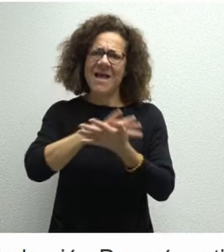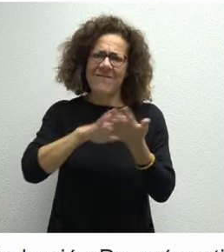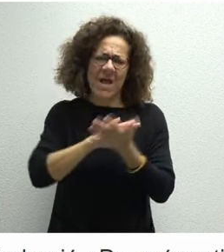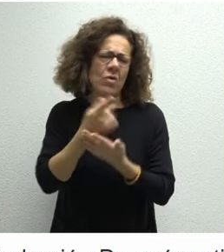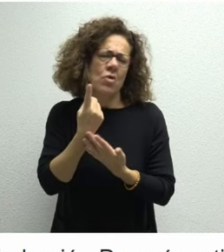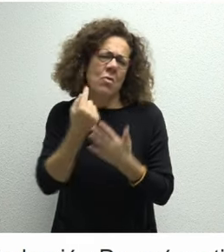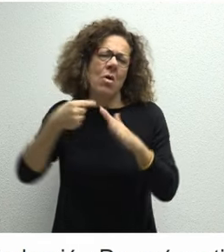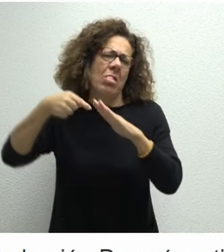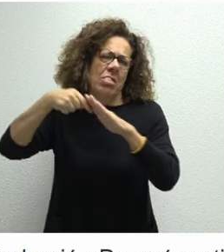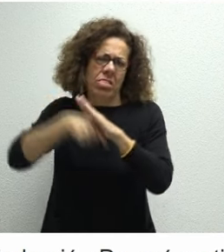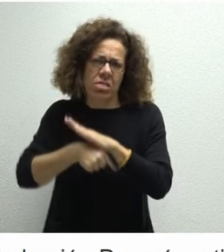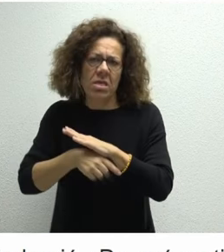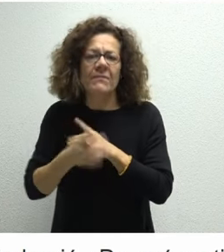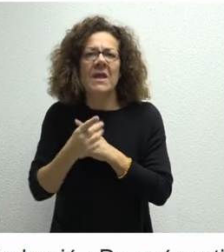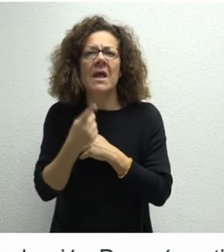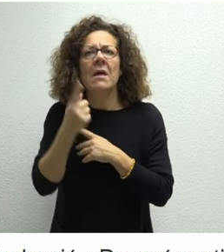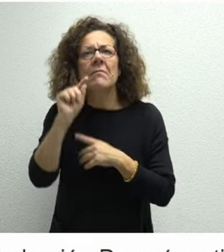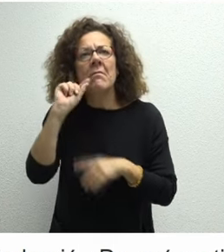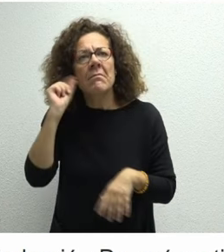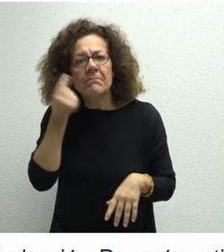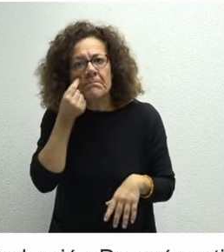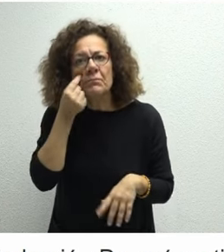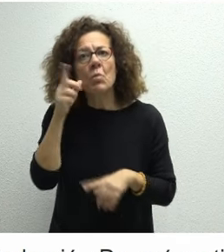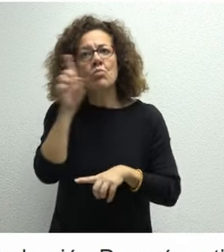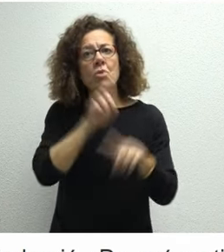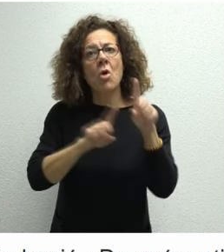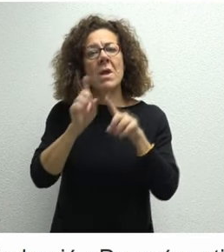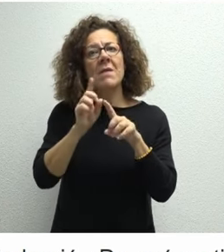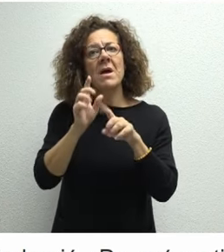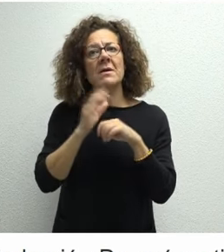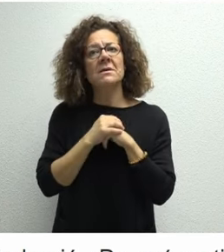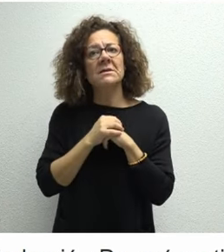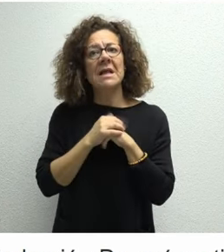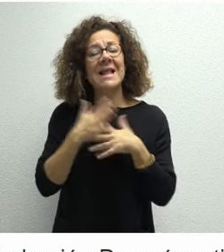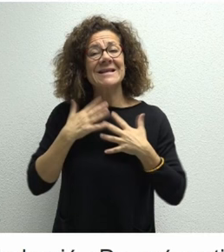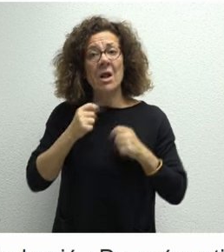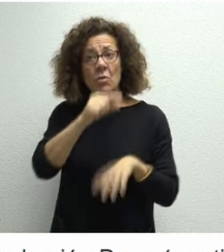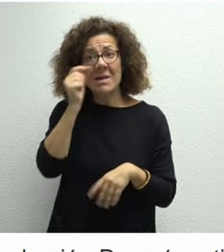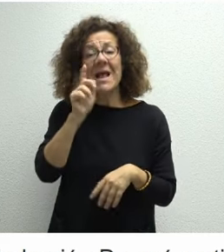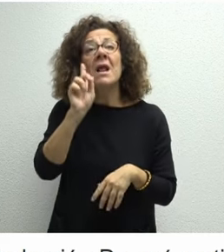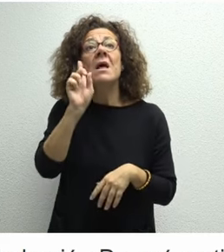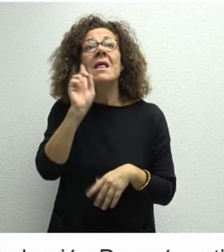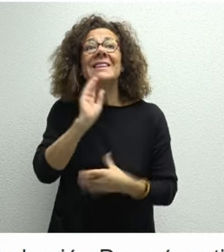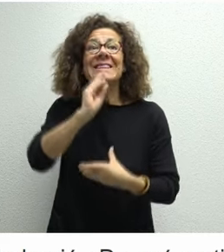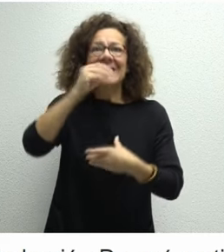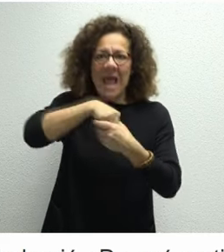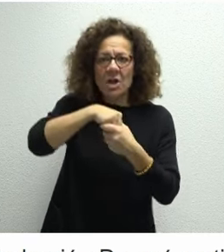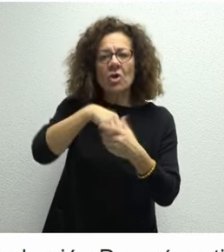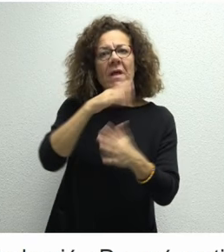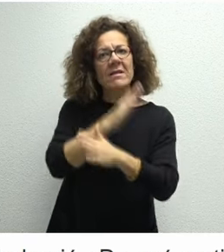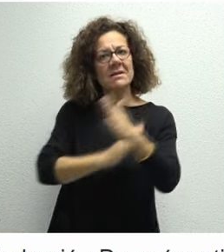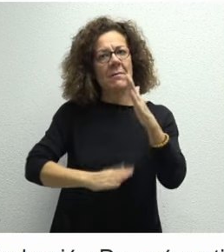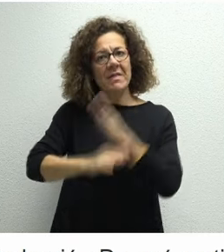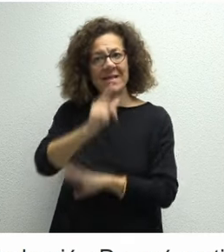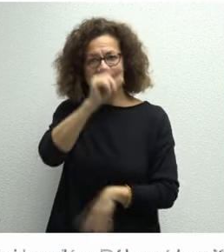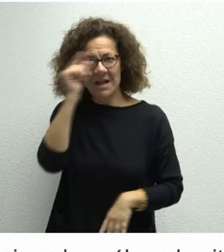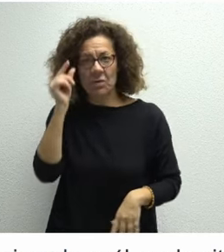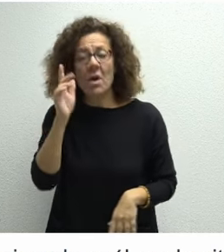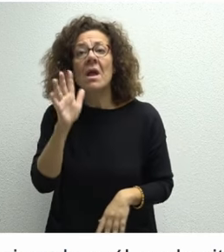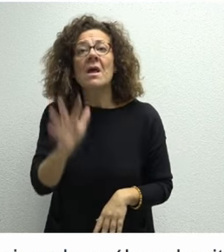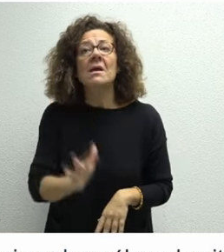a entrar de detectar problemas de de Salud Mental Perdón dentro de la discapacidad intelectual